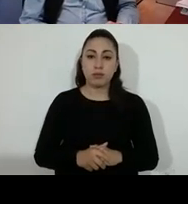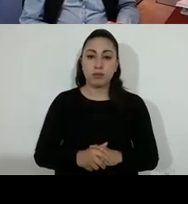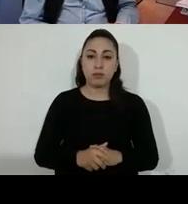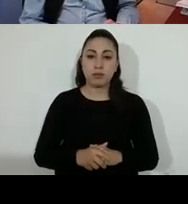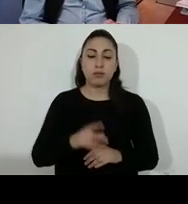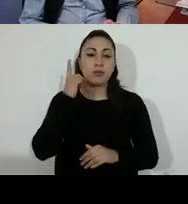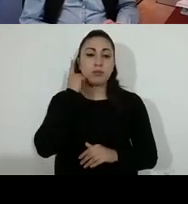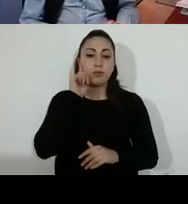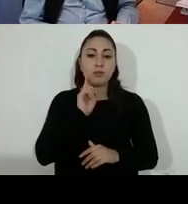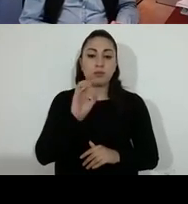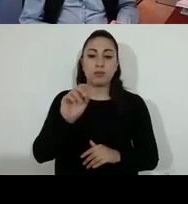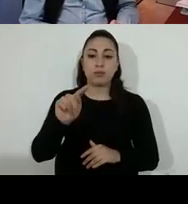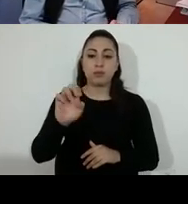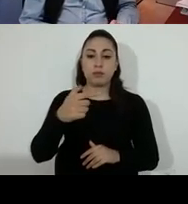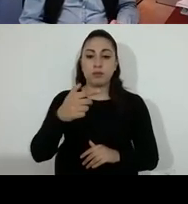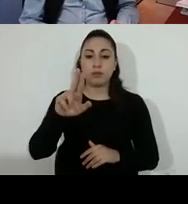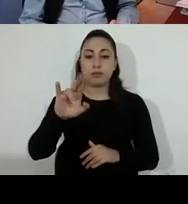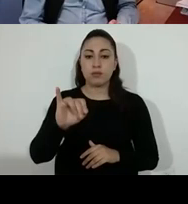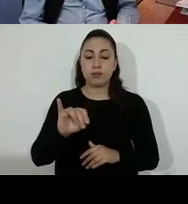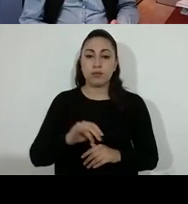Diputada Leonor Gómez Otegui.